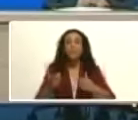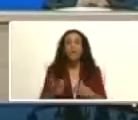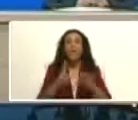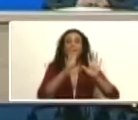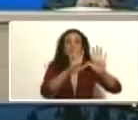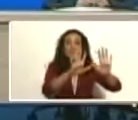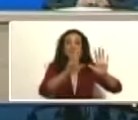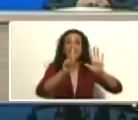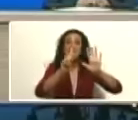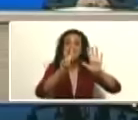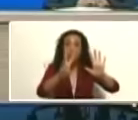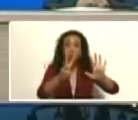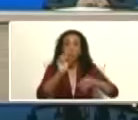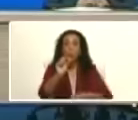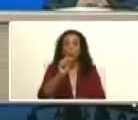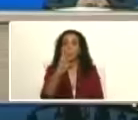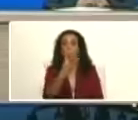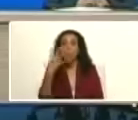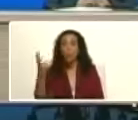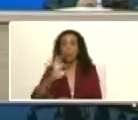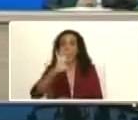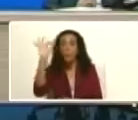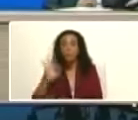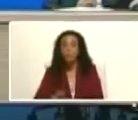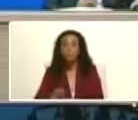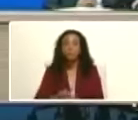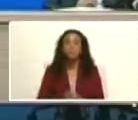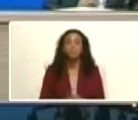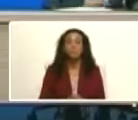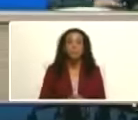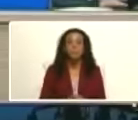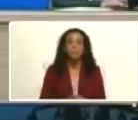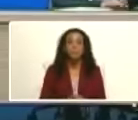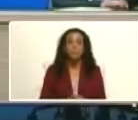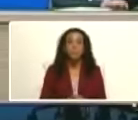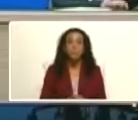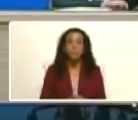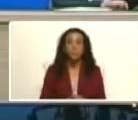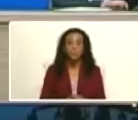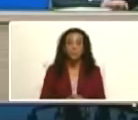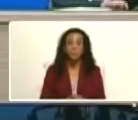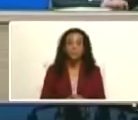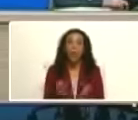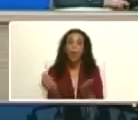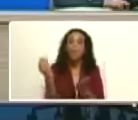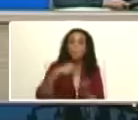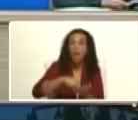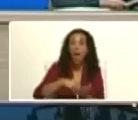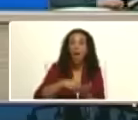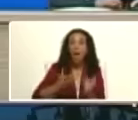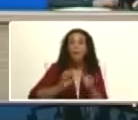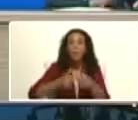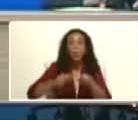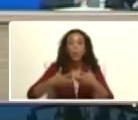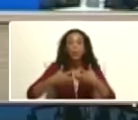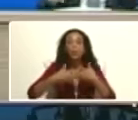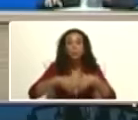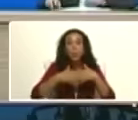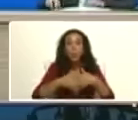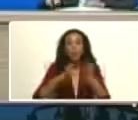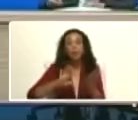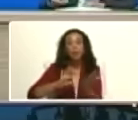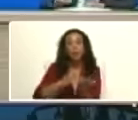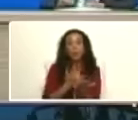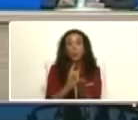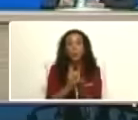18.44. Incremento de producción industrial y